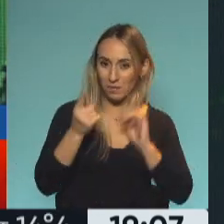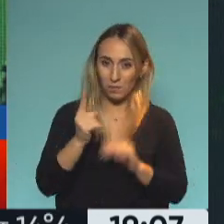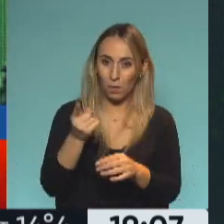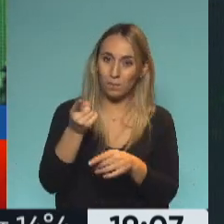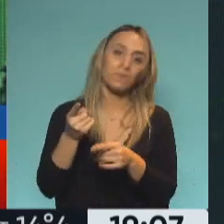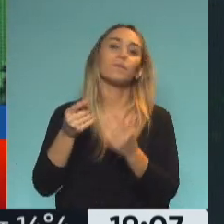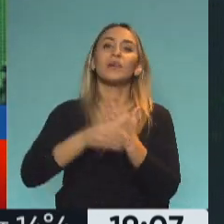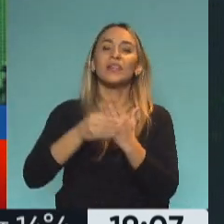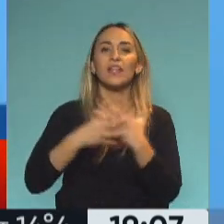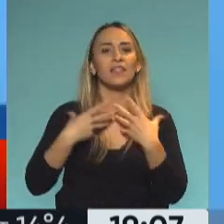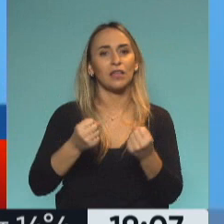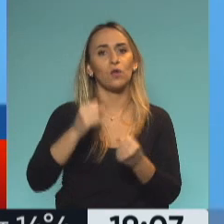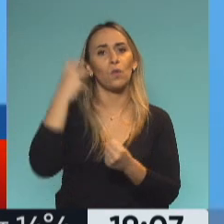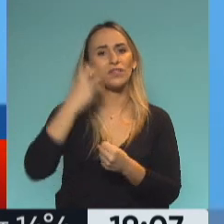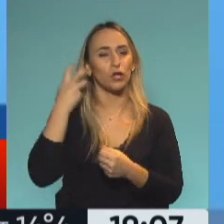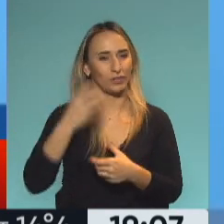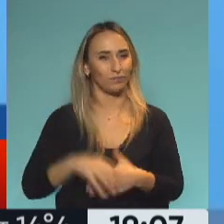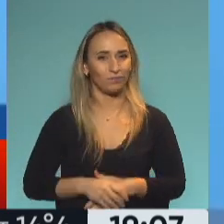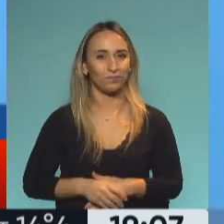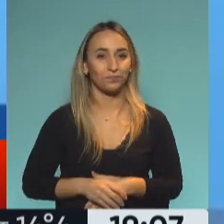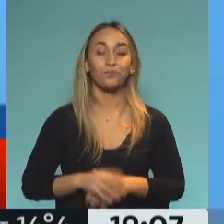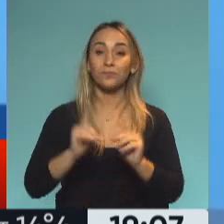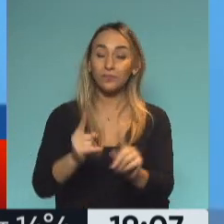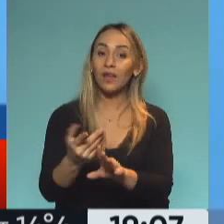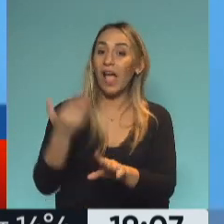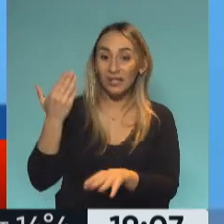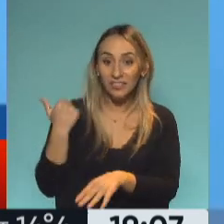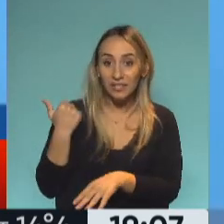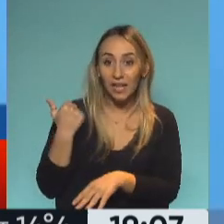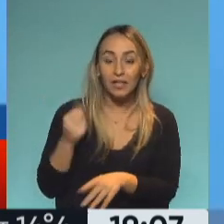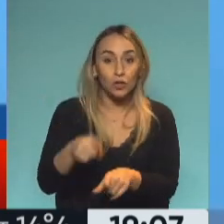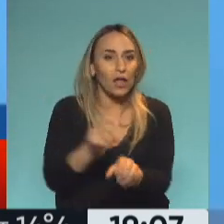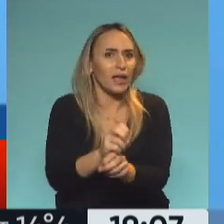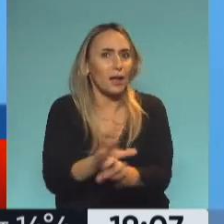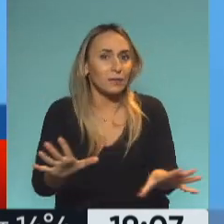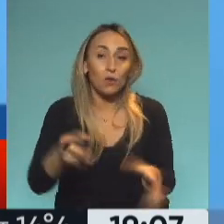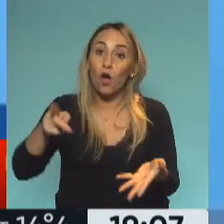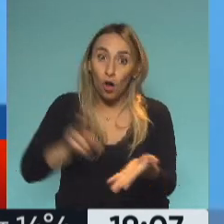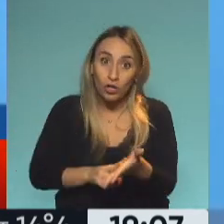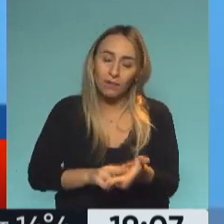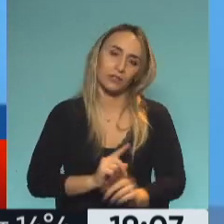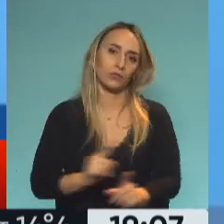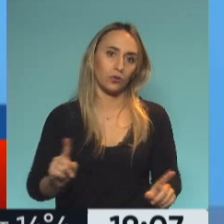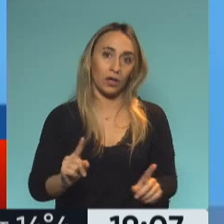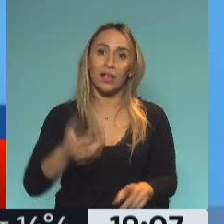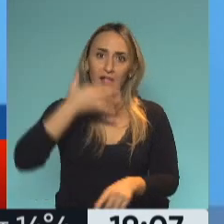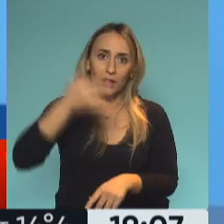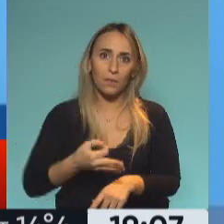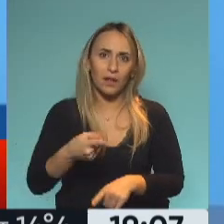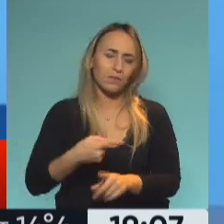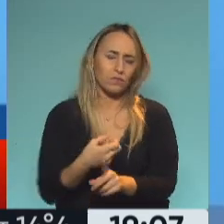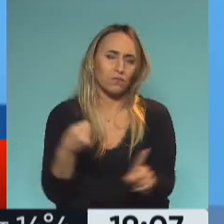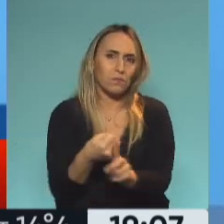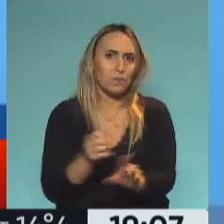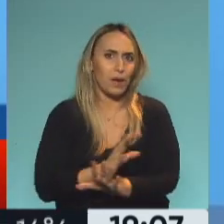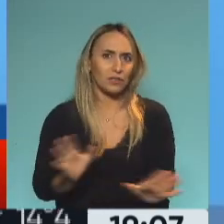Salud, Carla Bisotti? Esto que sucedió ayer es gravísimo, no puede volver a suceder y realmente tiene un impacto porque en